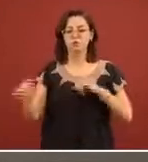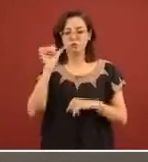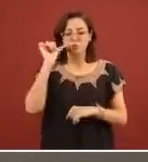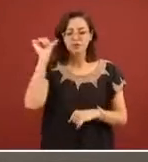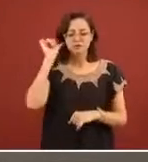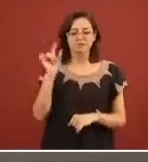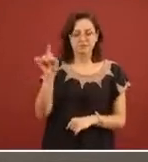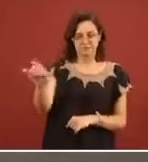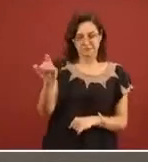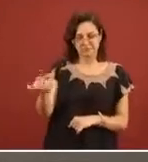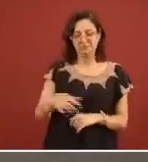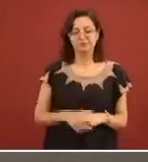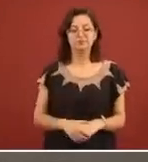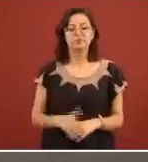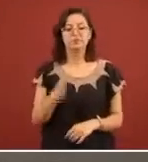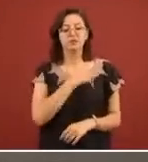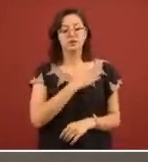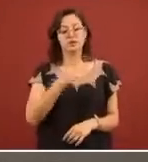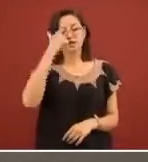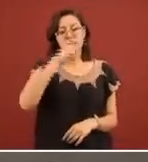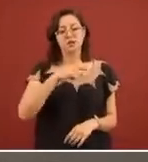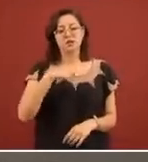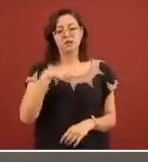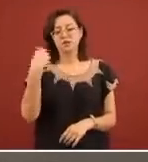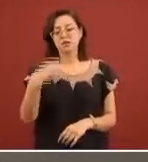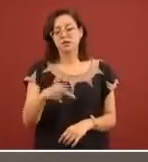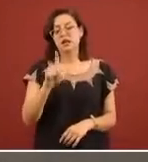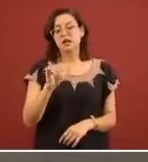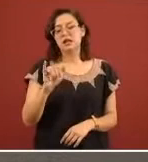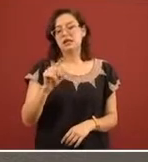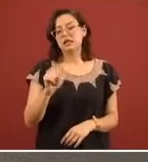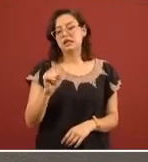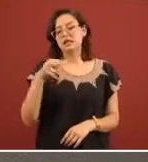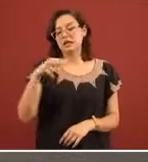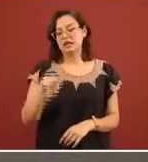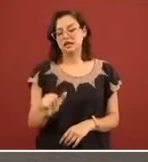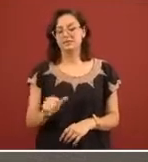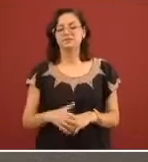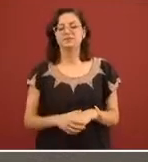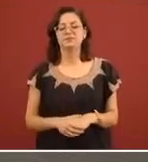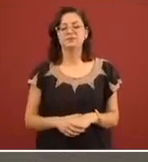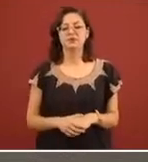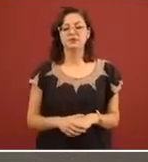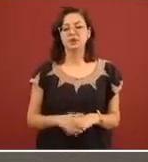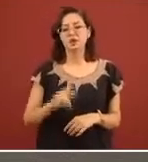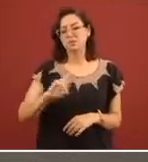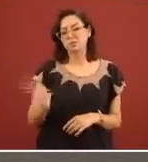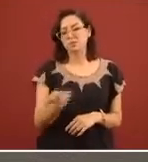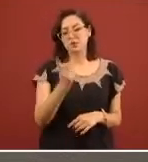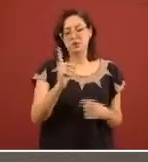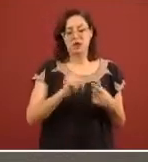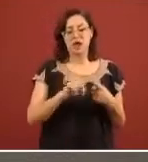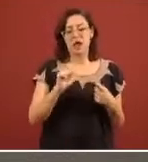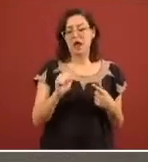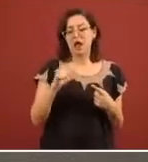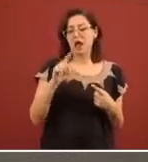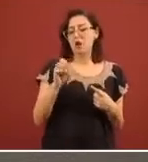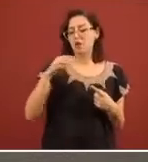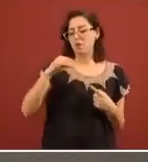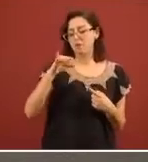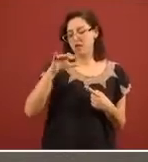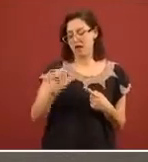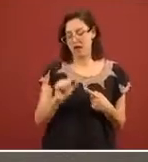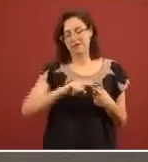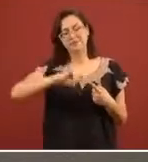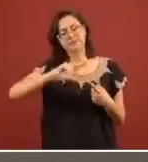quedó ahí. Buenas noches, Liliana Noble de Pulso Saludable. Doctor, tengo dos preguntas, una para el doctor Alomía. Doctor